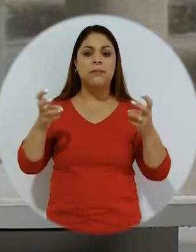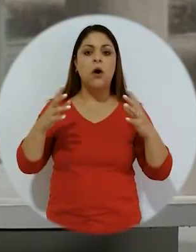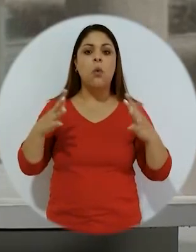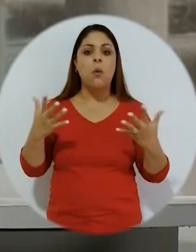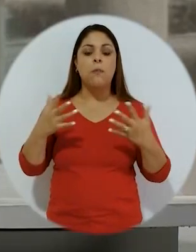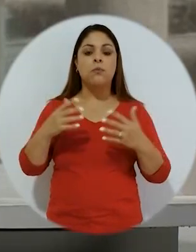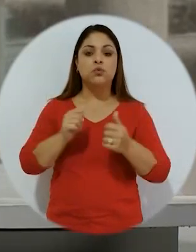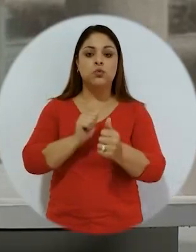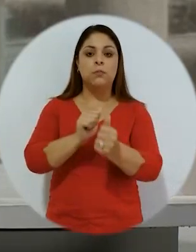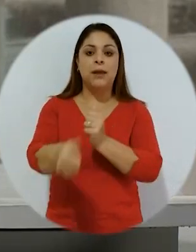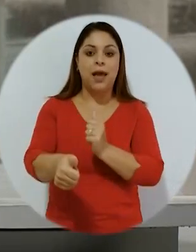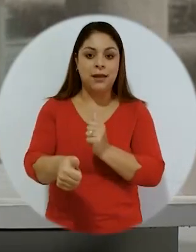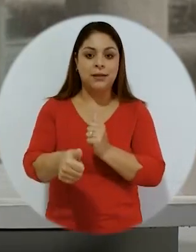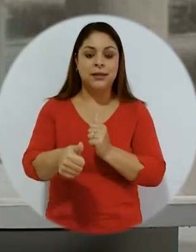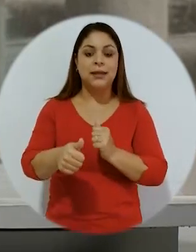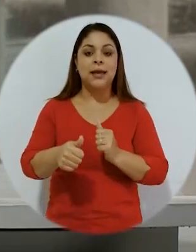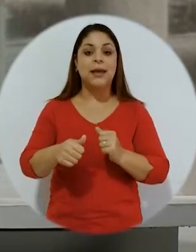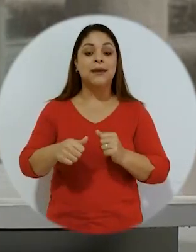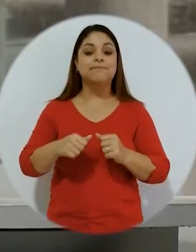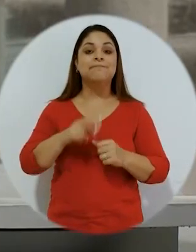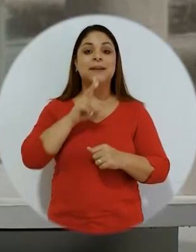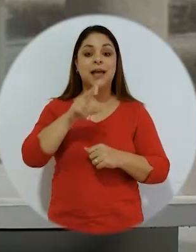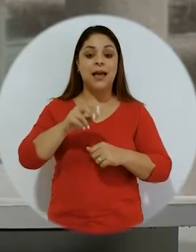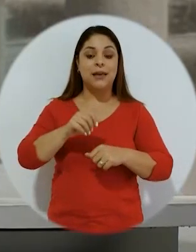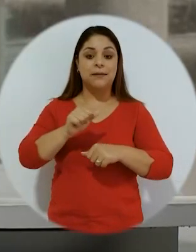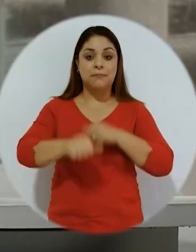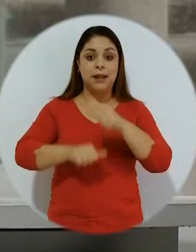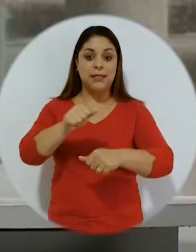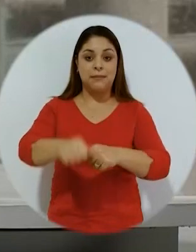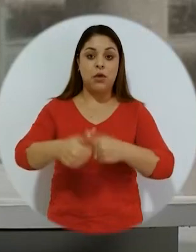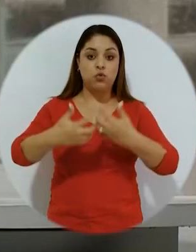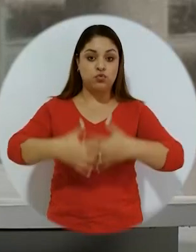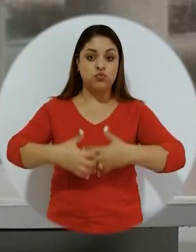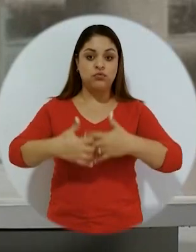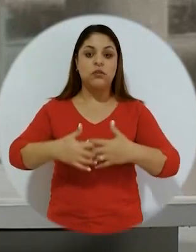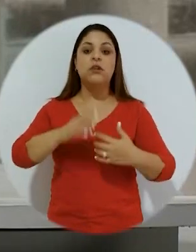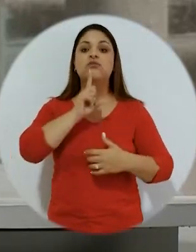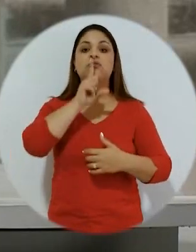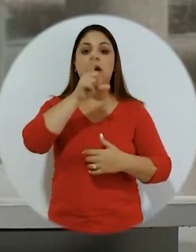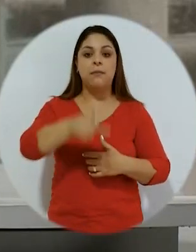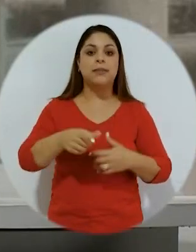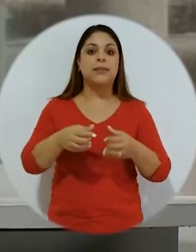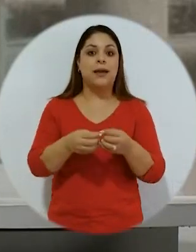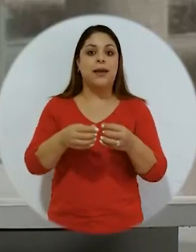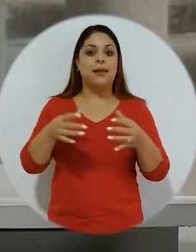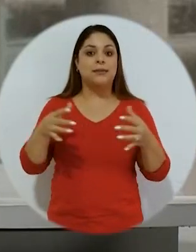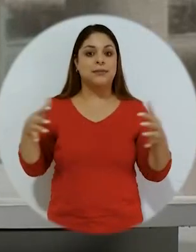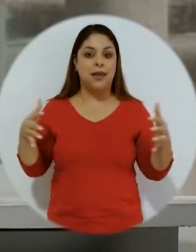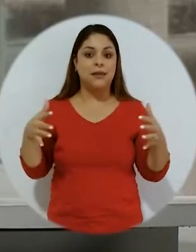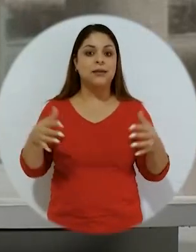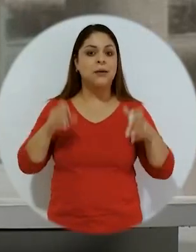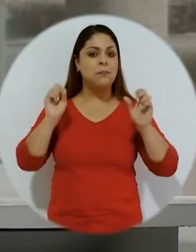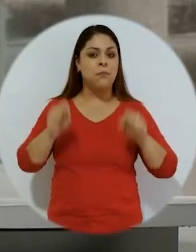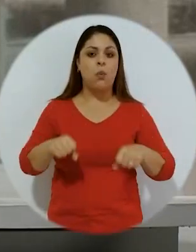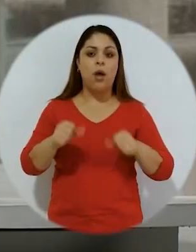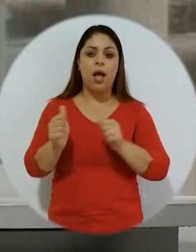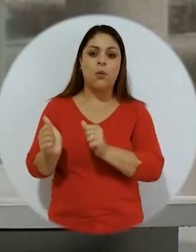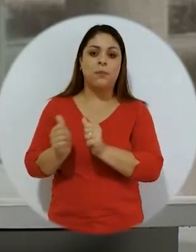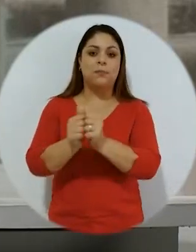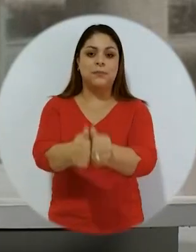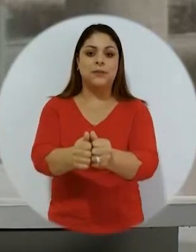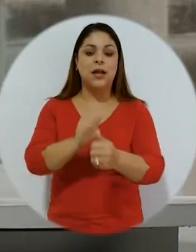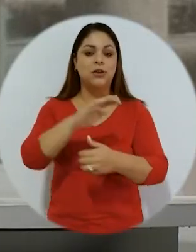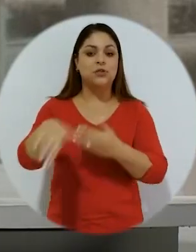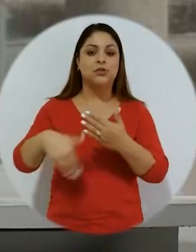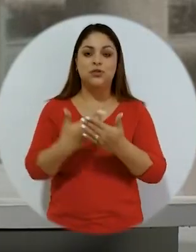tema de cómo lograr que esos emprendimientos realmente crezcan, ¿verdad? Entonces los podamos acompañar en todo